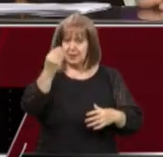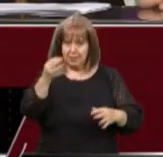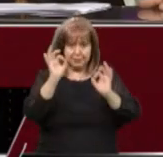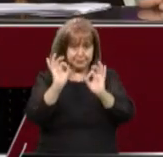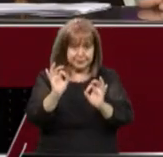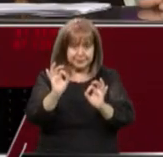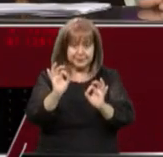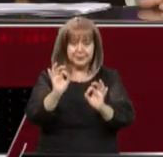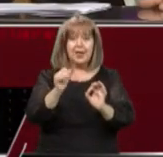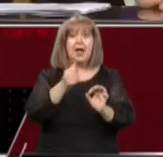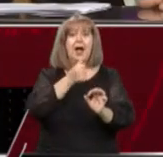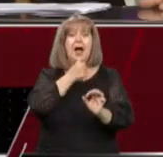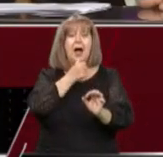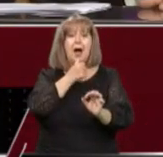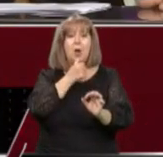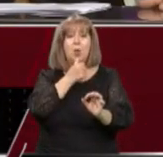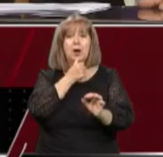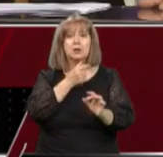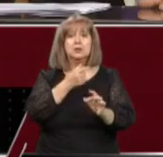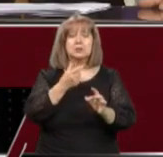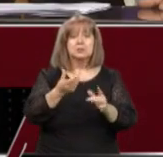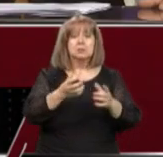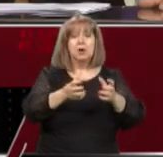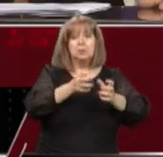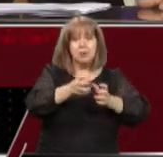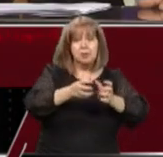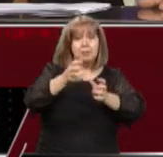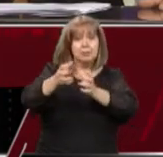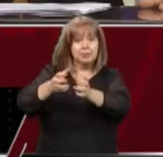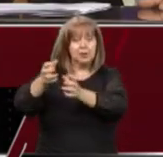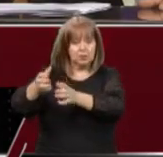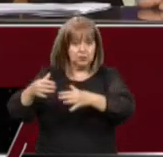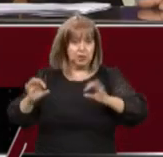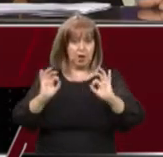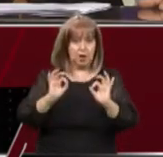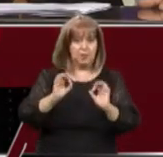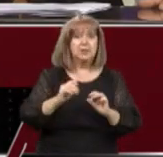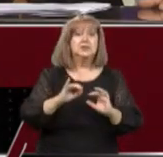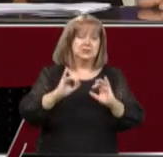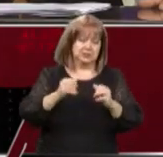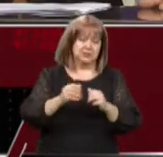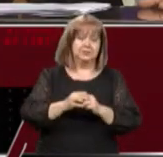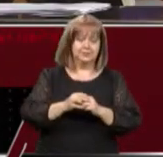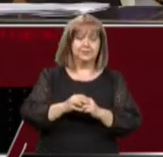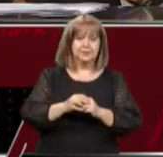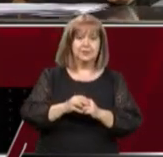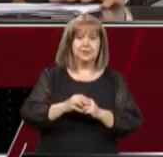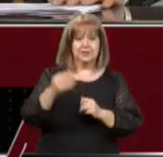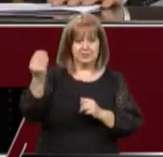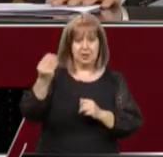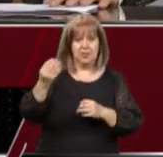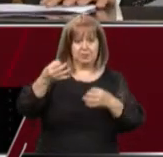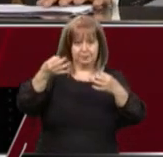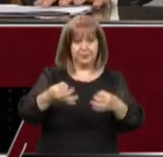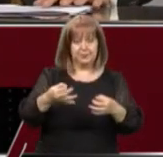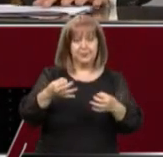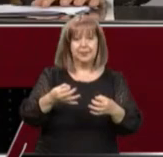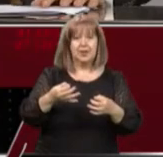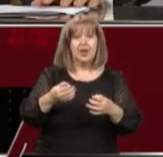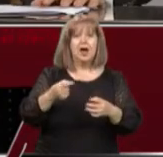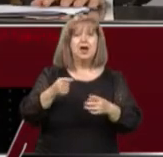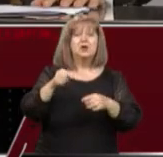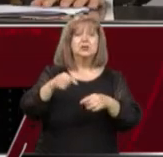normalizado lo que tiene que ver con en lugares que se alimentan de estas tres plantas debería estar todo normalizado y quiero aclarar lo que nosotros